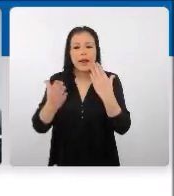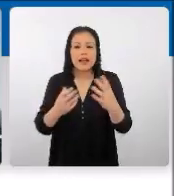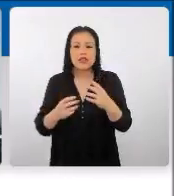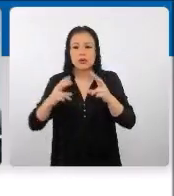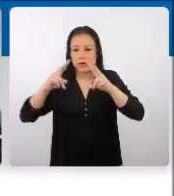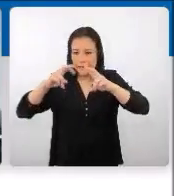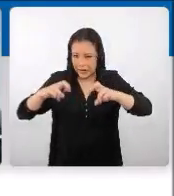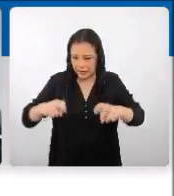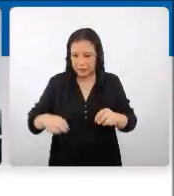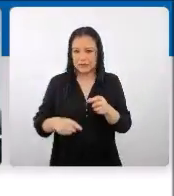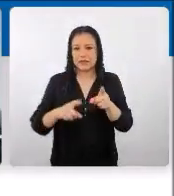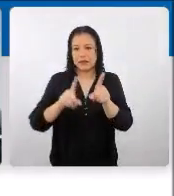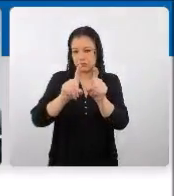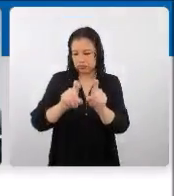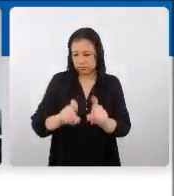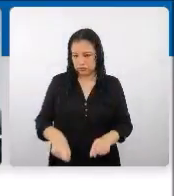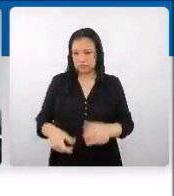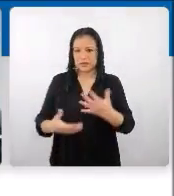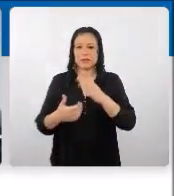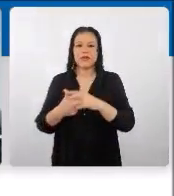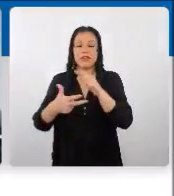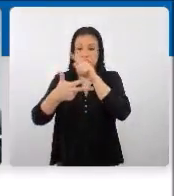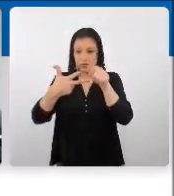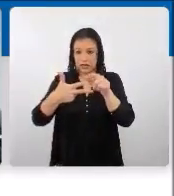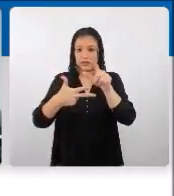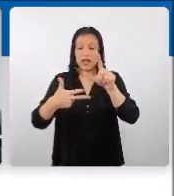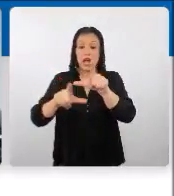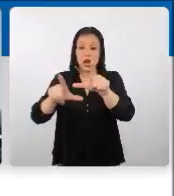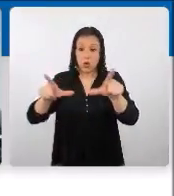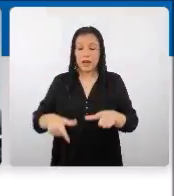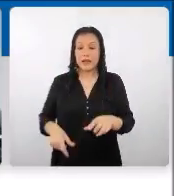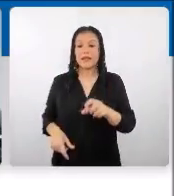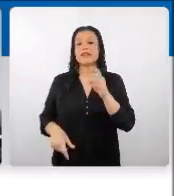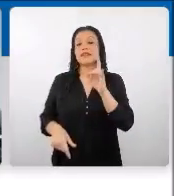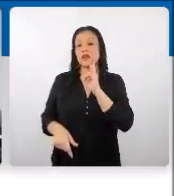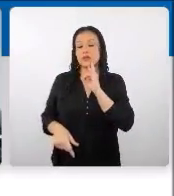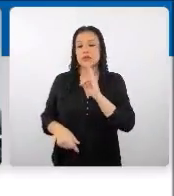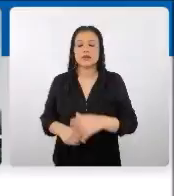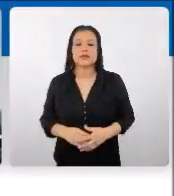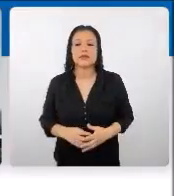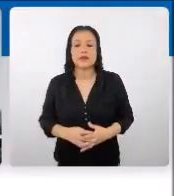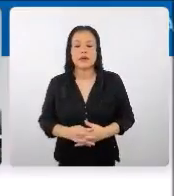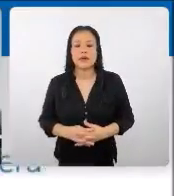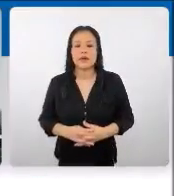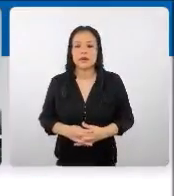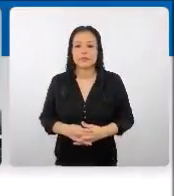es aproximadamente 43 millones y medio. ¿Okay?